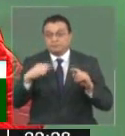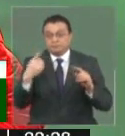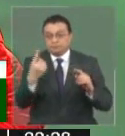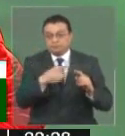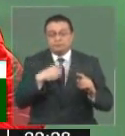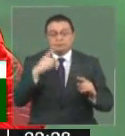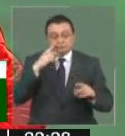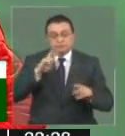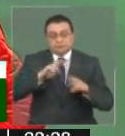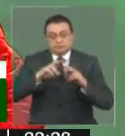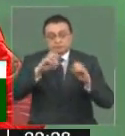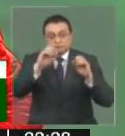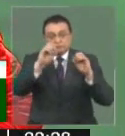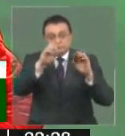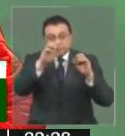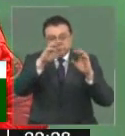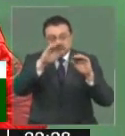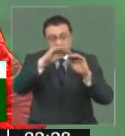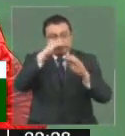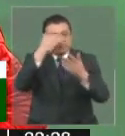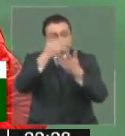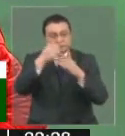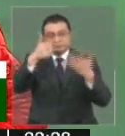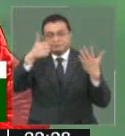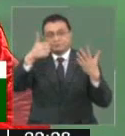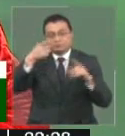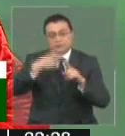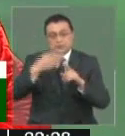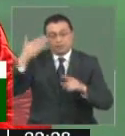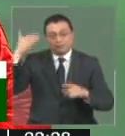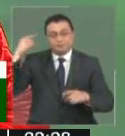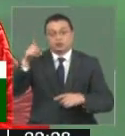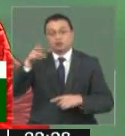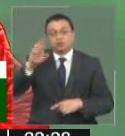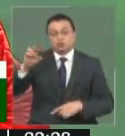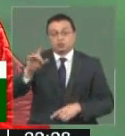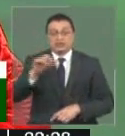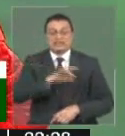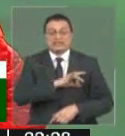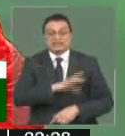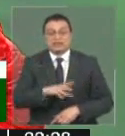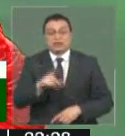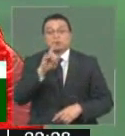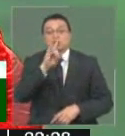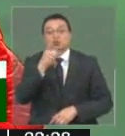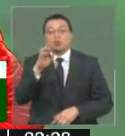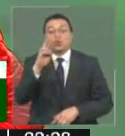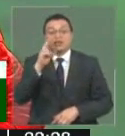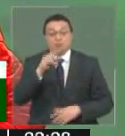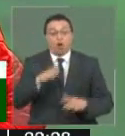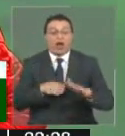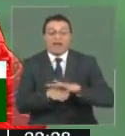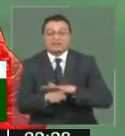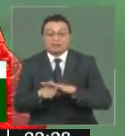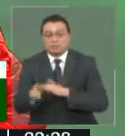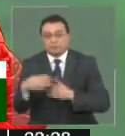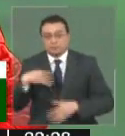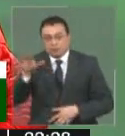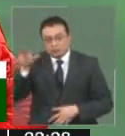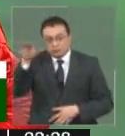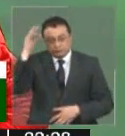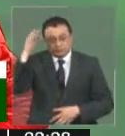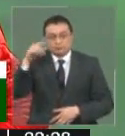nosotros hicimos capacitación todo el semestre pasado en el sur de Chile respecto a turismo accesible. Y nos dimos cuenta de que hay